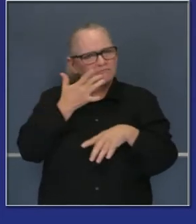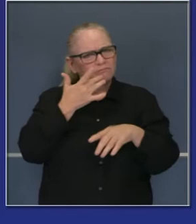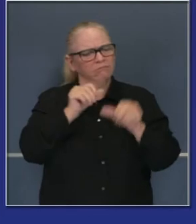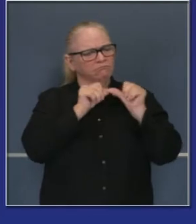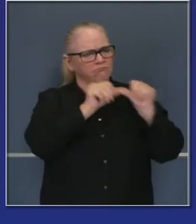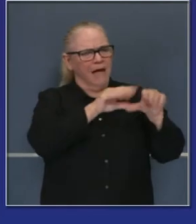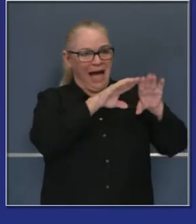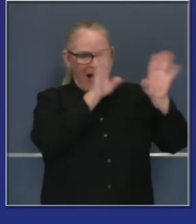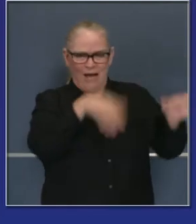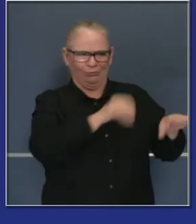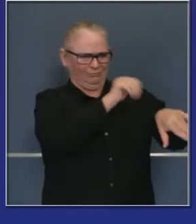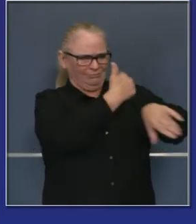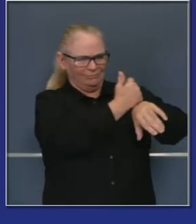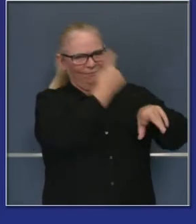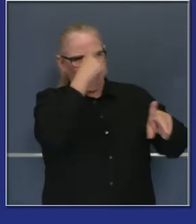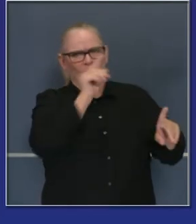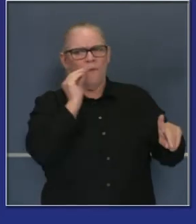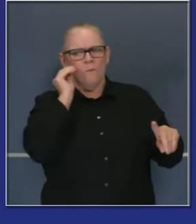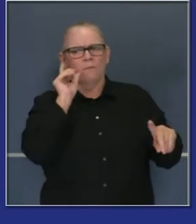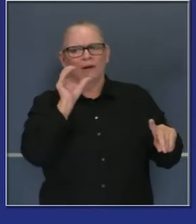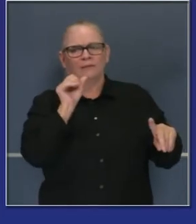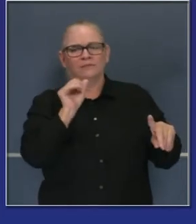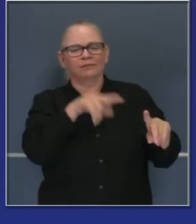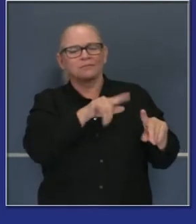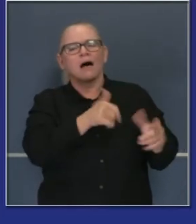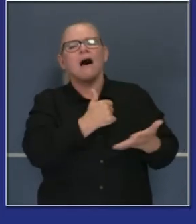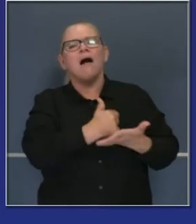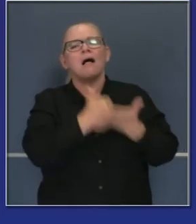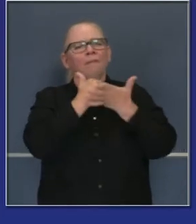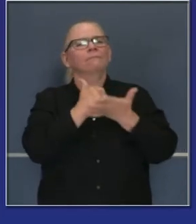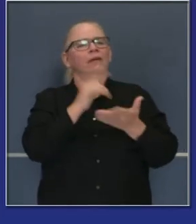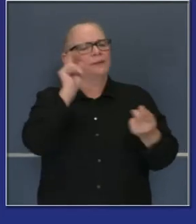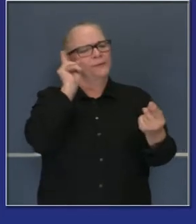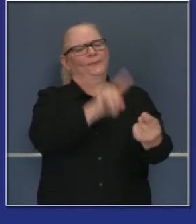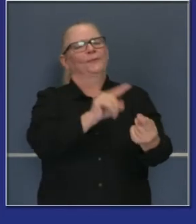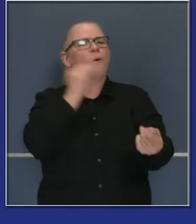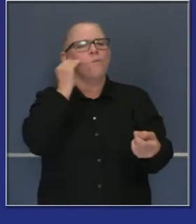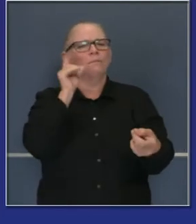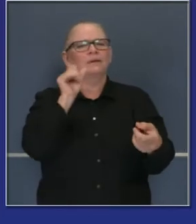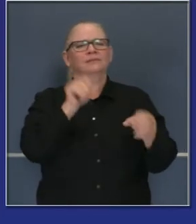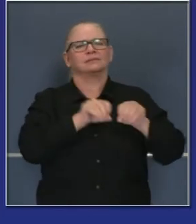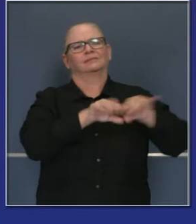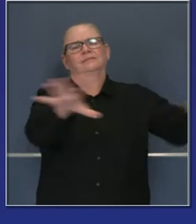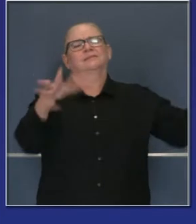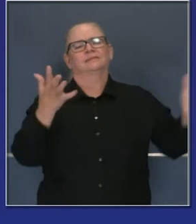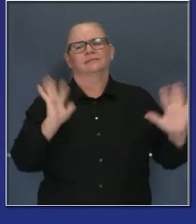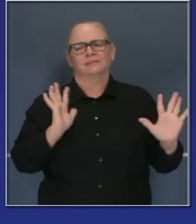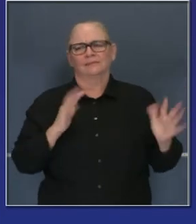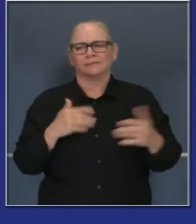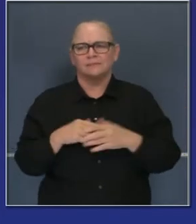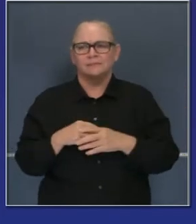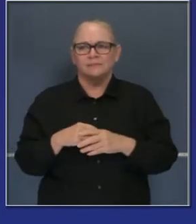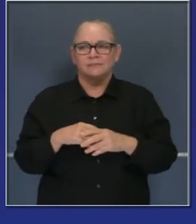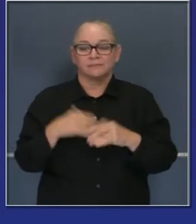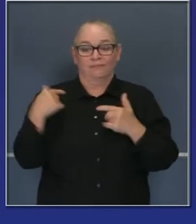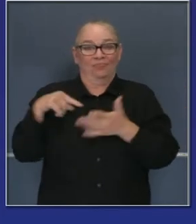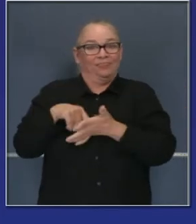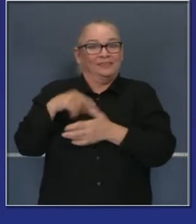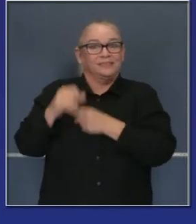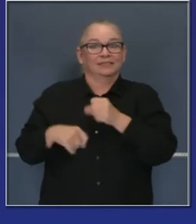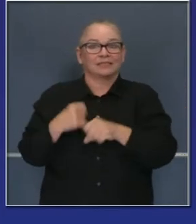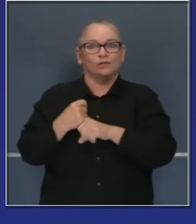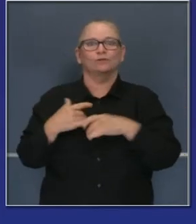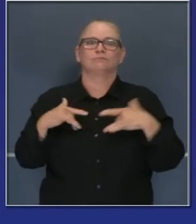ayudan a resolver otros problemas más importantes de este problema y como constructo hemos podido avanzar este año un esfuerzo